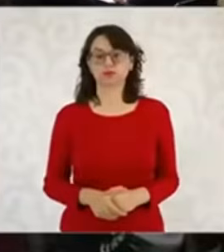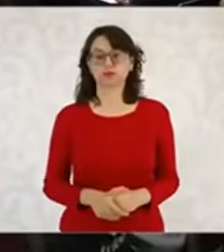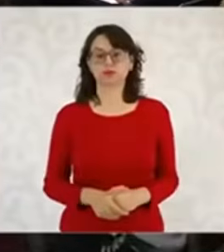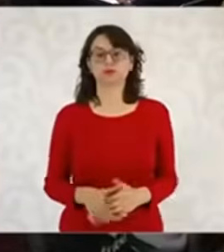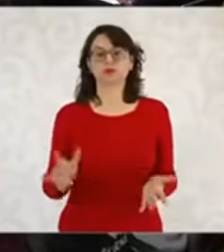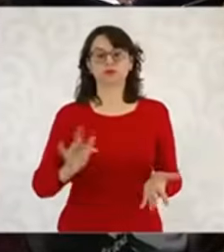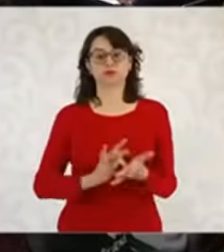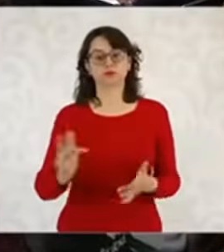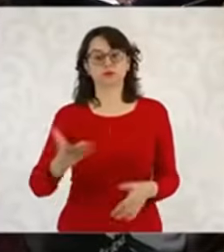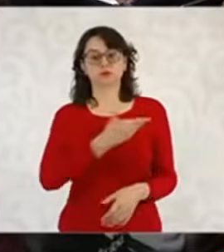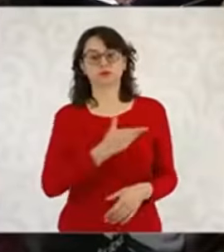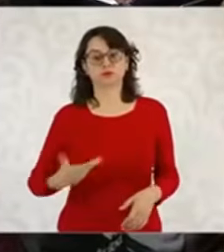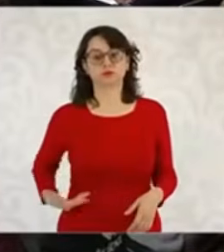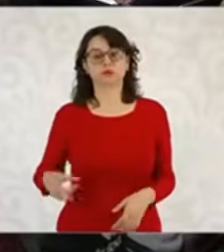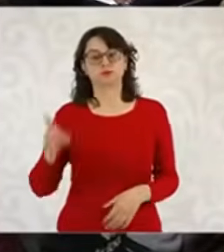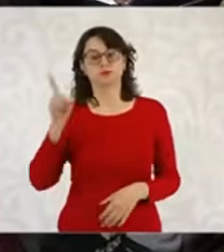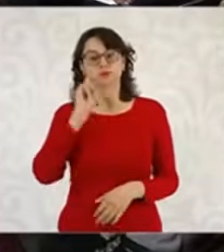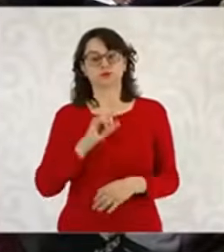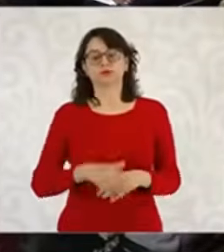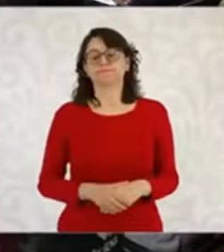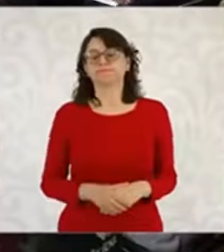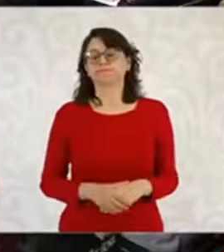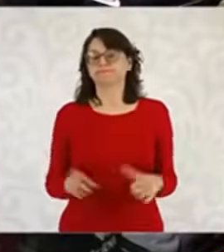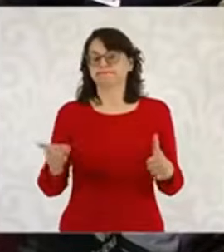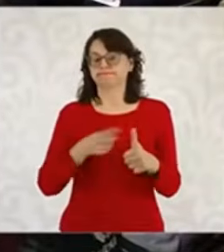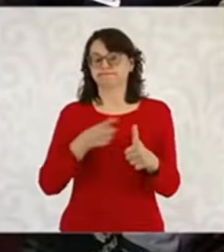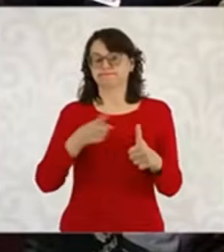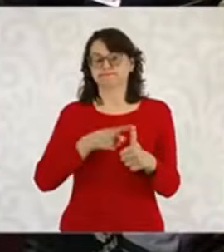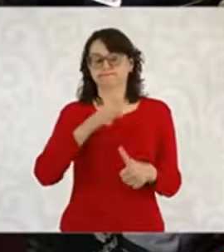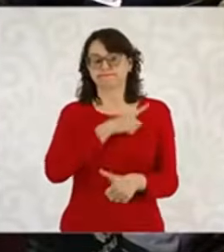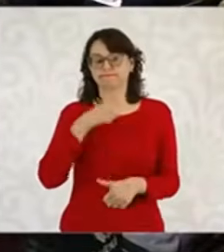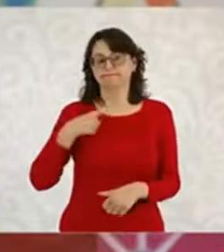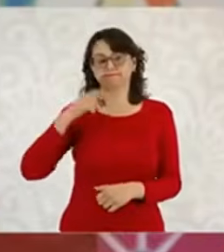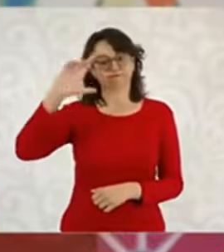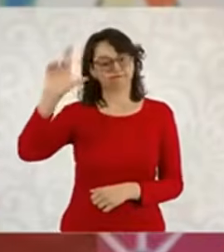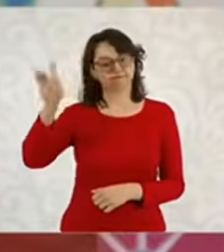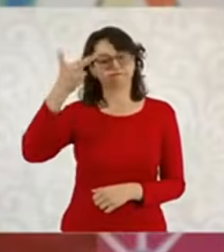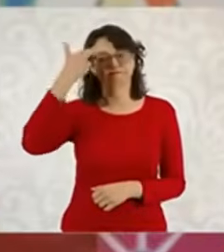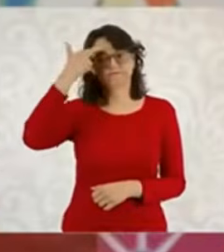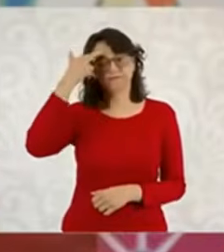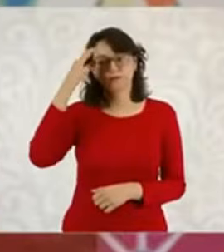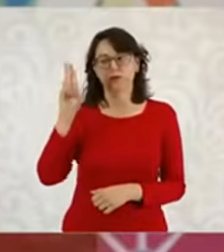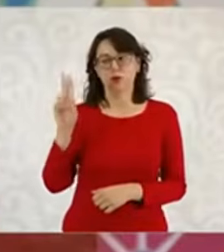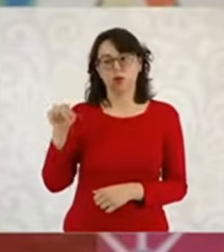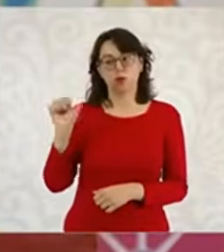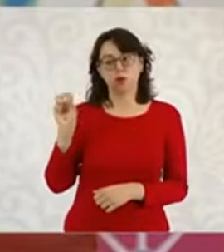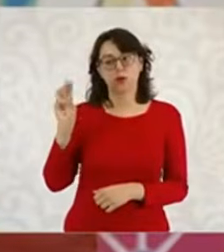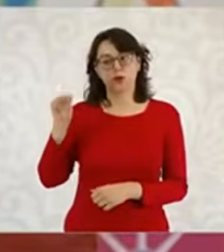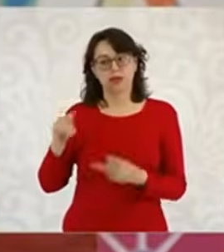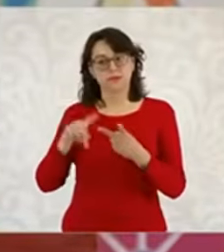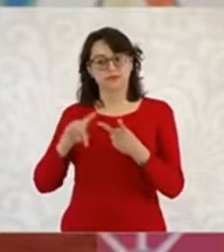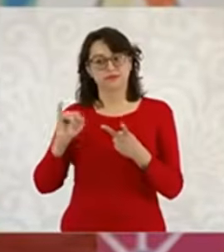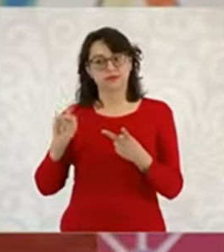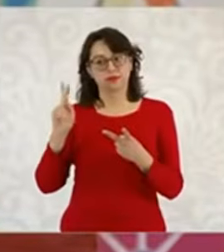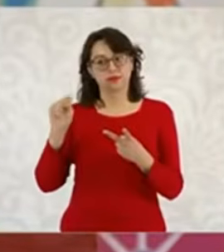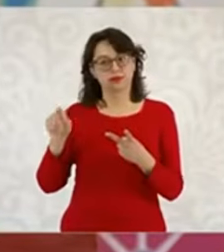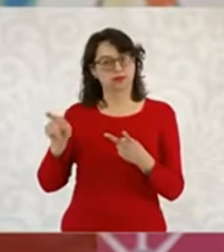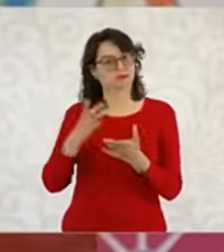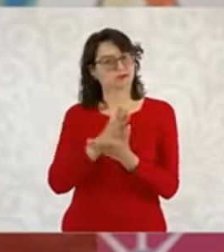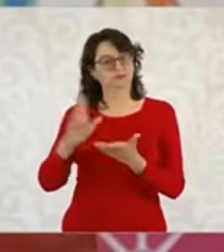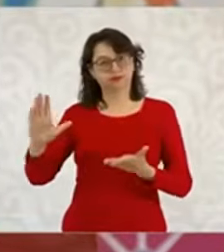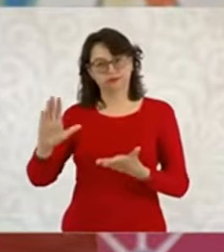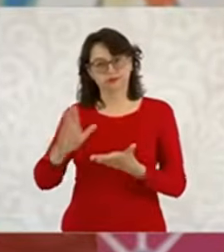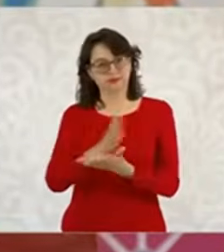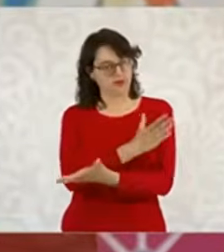Gracias, presidenta. Primero, recordar que estamos en un esquema diferente. La presidenta nos instruyó a